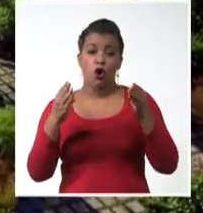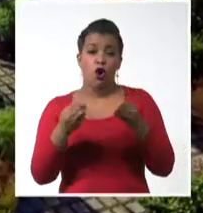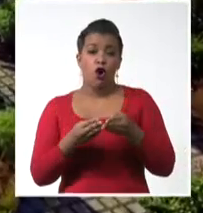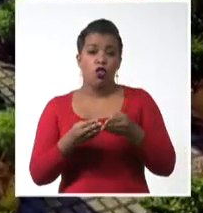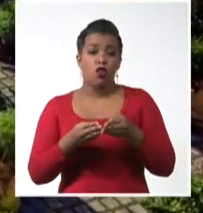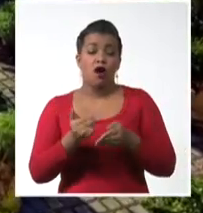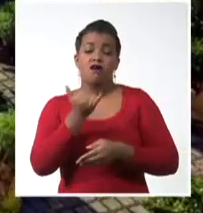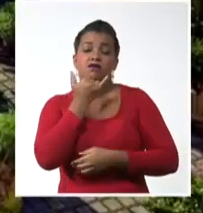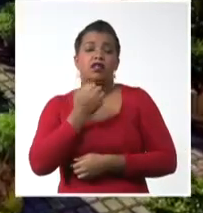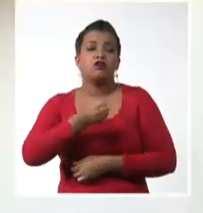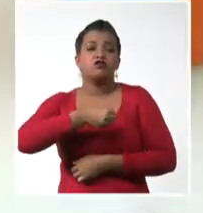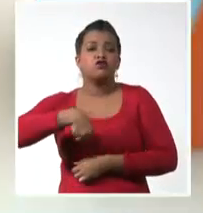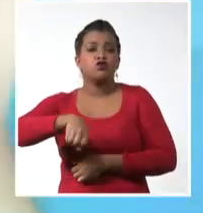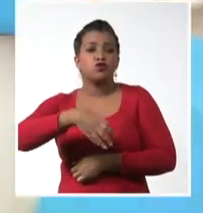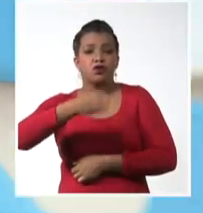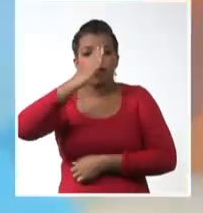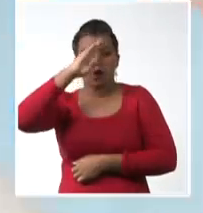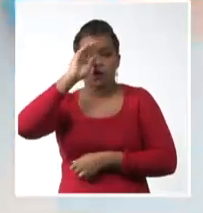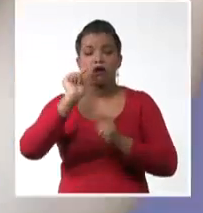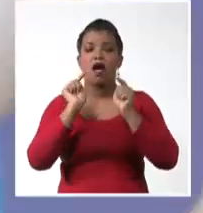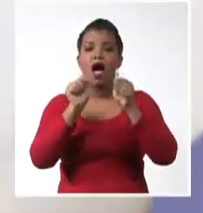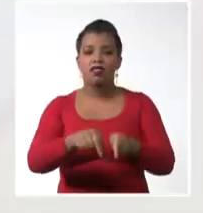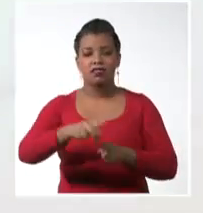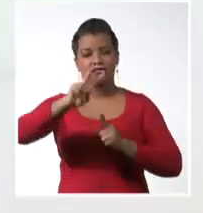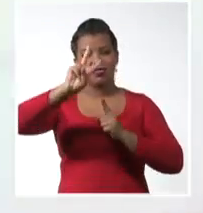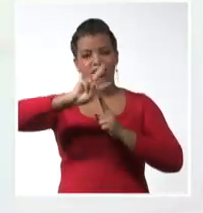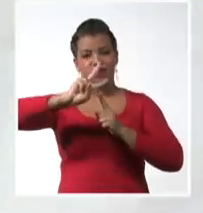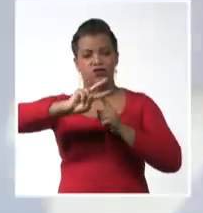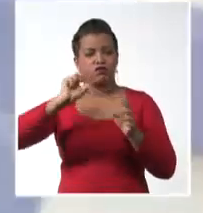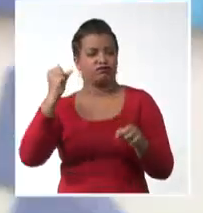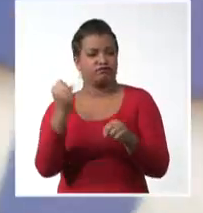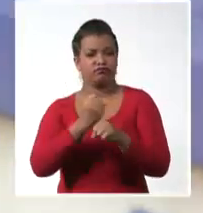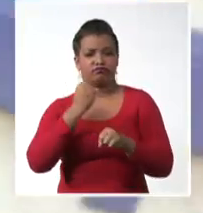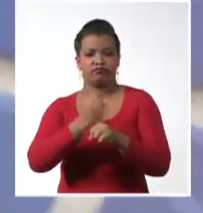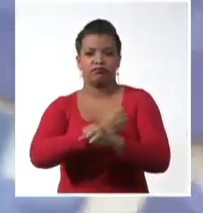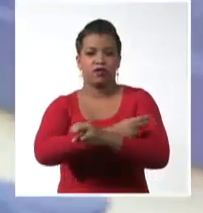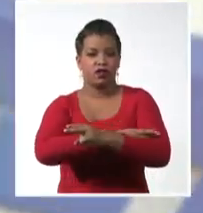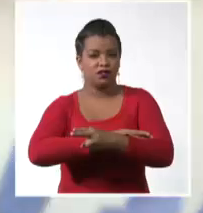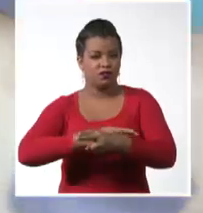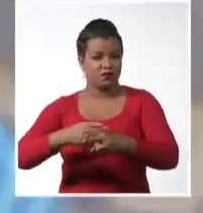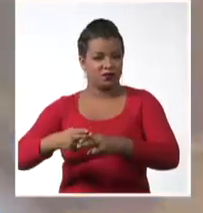cubana, allí ha estado y estará la televisión acompañando el devenir histórico